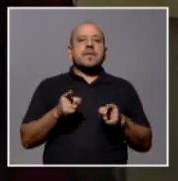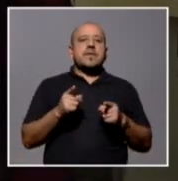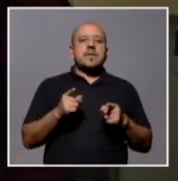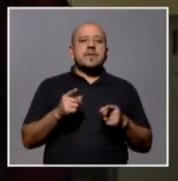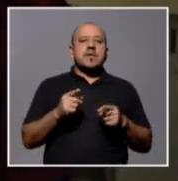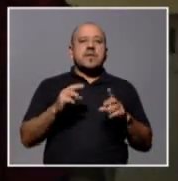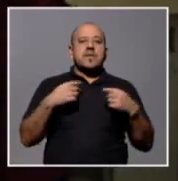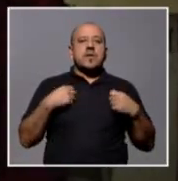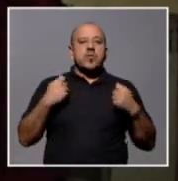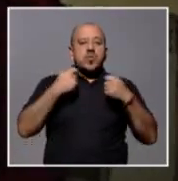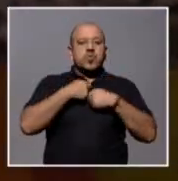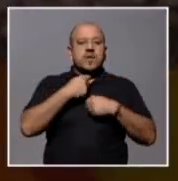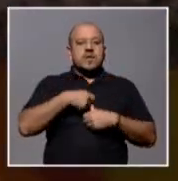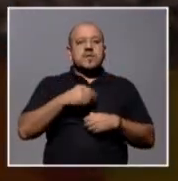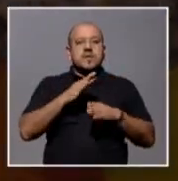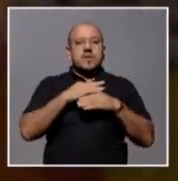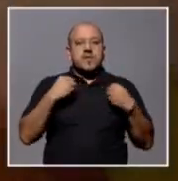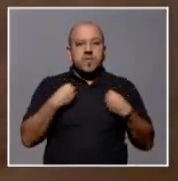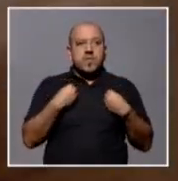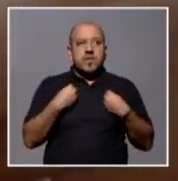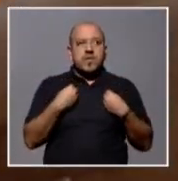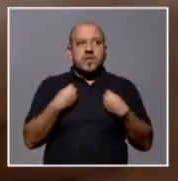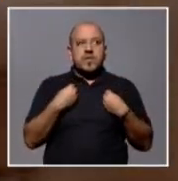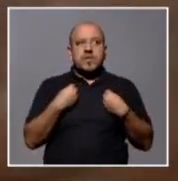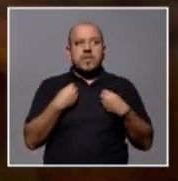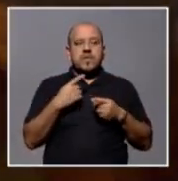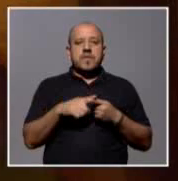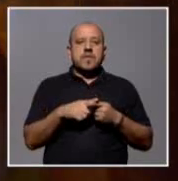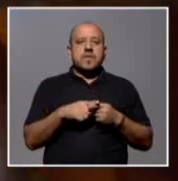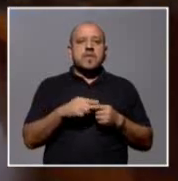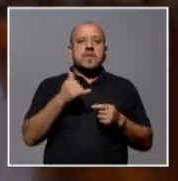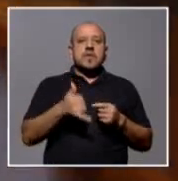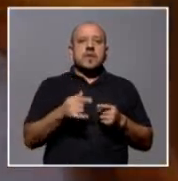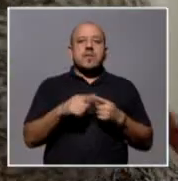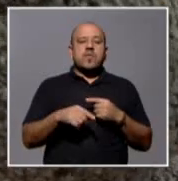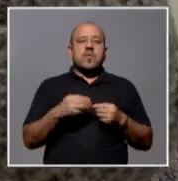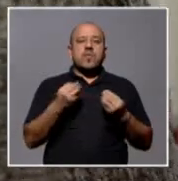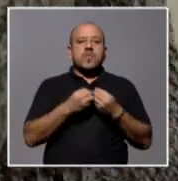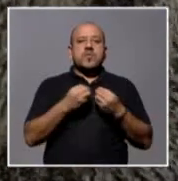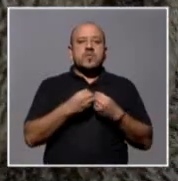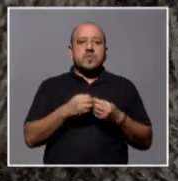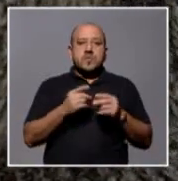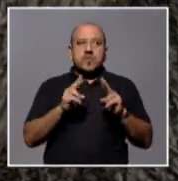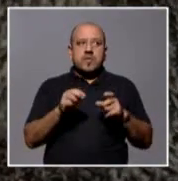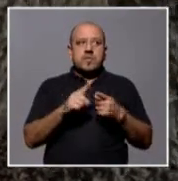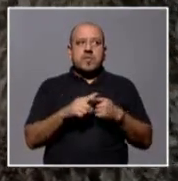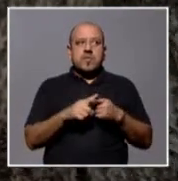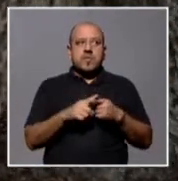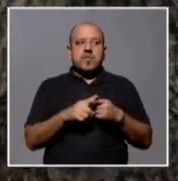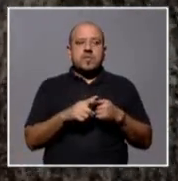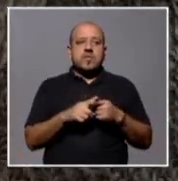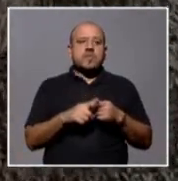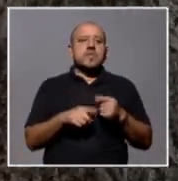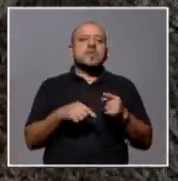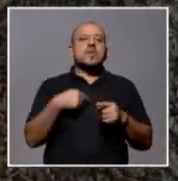túnicas escolares, que justo surgió todo ahí bien en el comienzo de clases. Teníamos mucha demanda de túnicas escolares. Después quedó